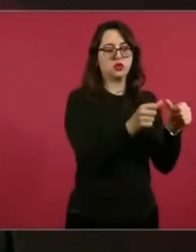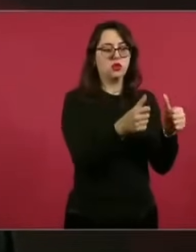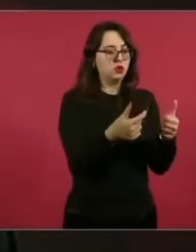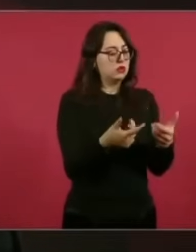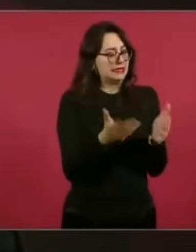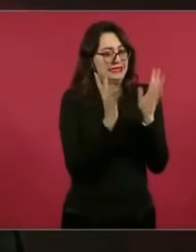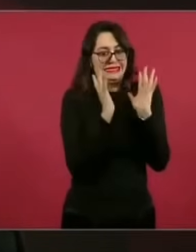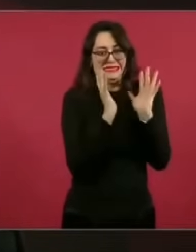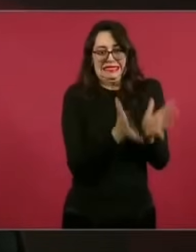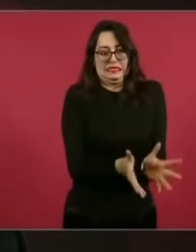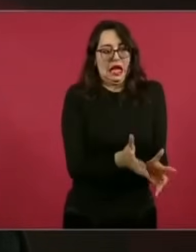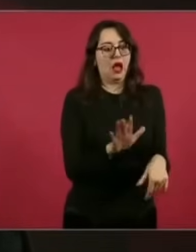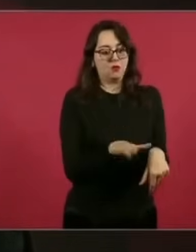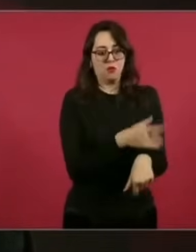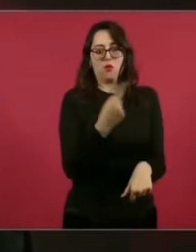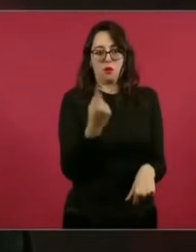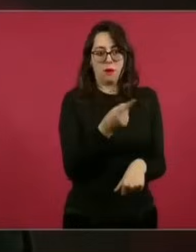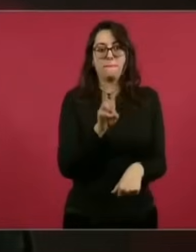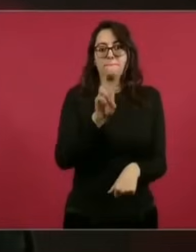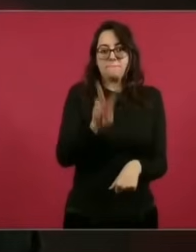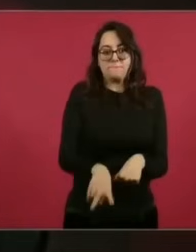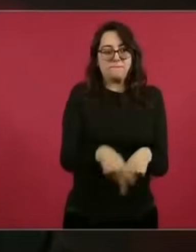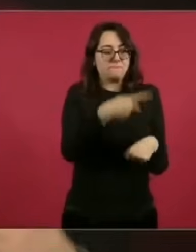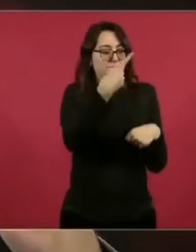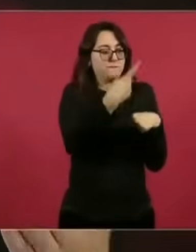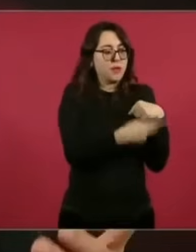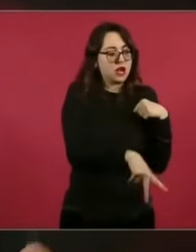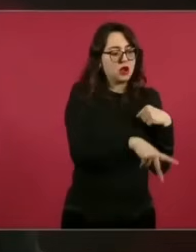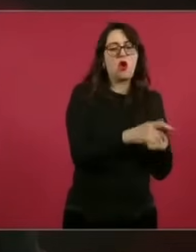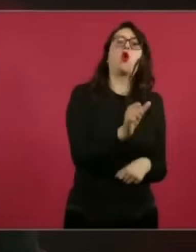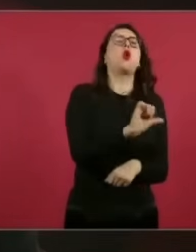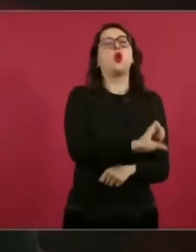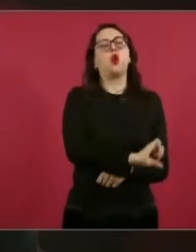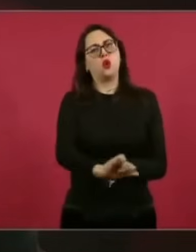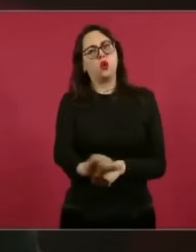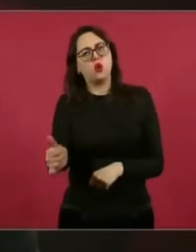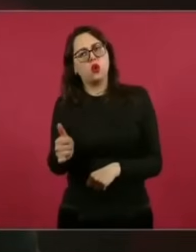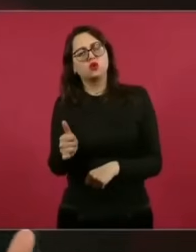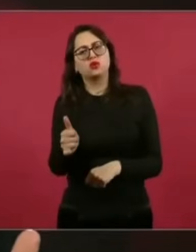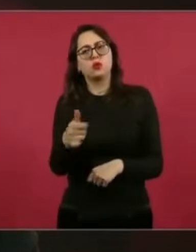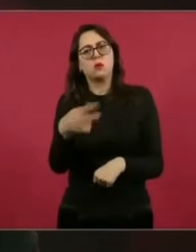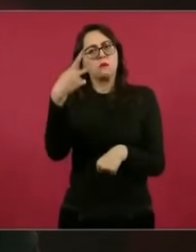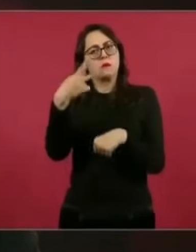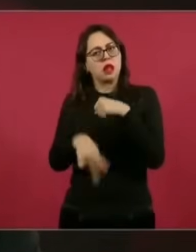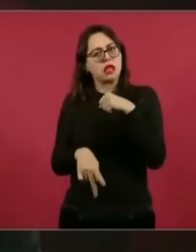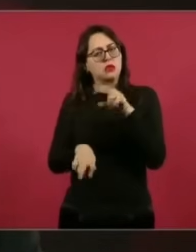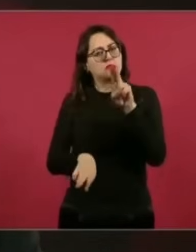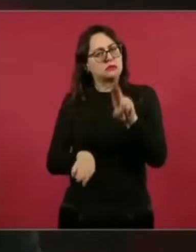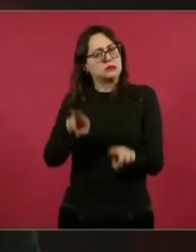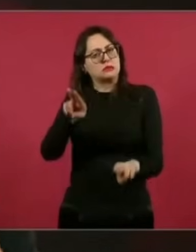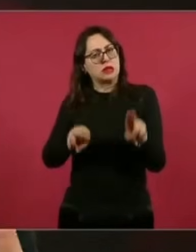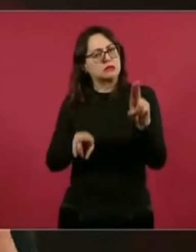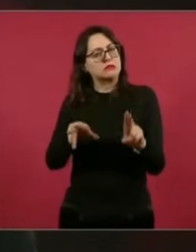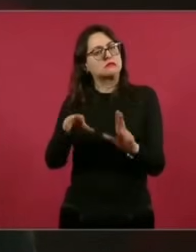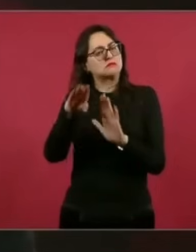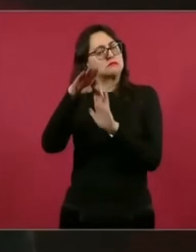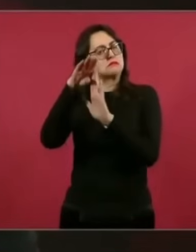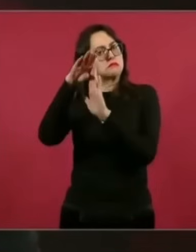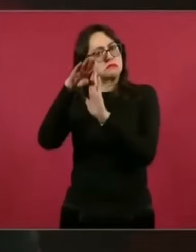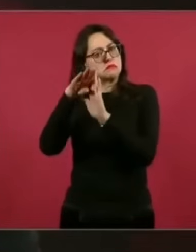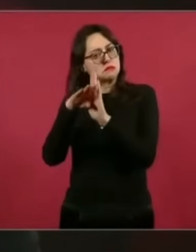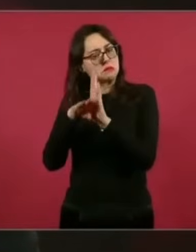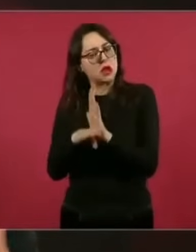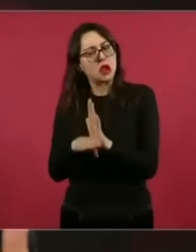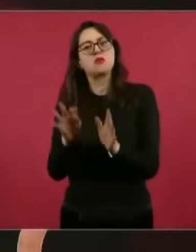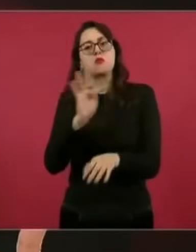atender esto en cuestión de horas. En algunos casos hay tiempo de